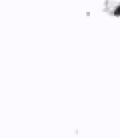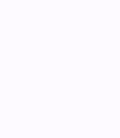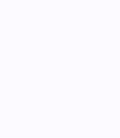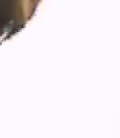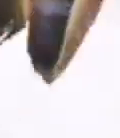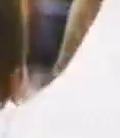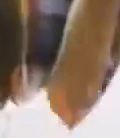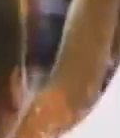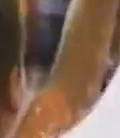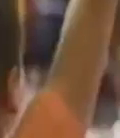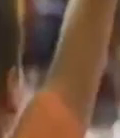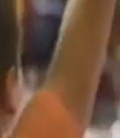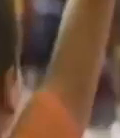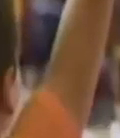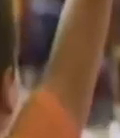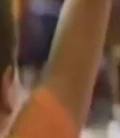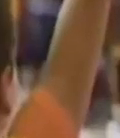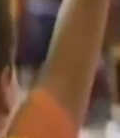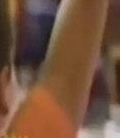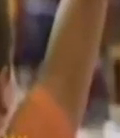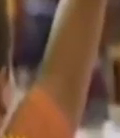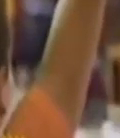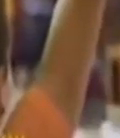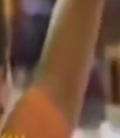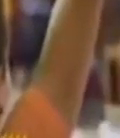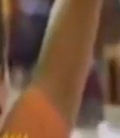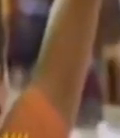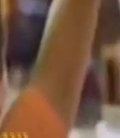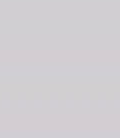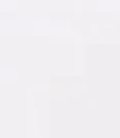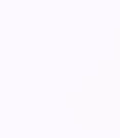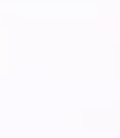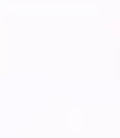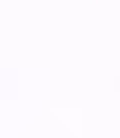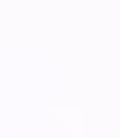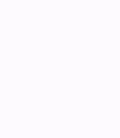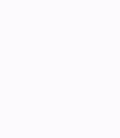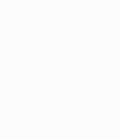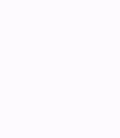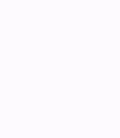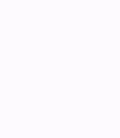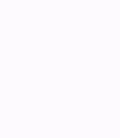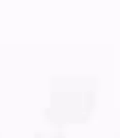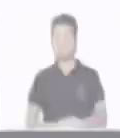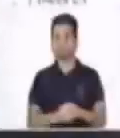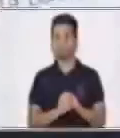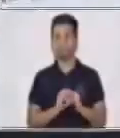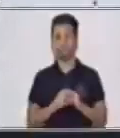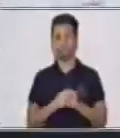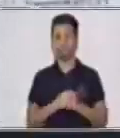A continuación, comunicación y lenguaje, quinto diversificado.